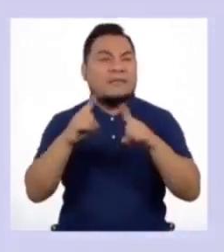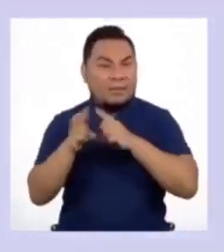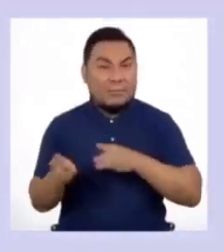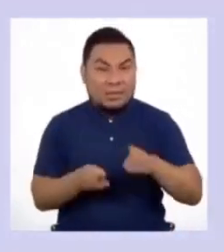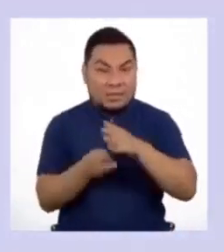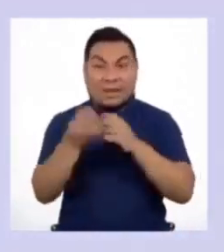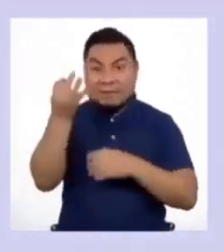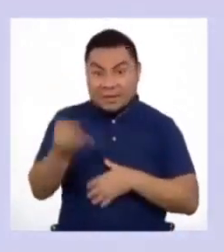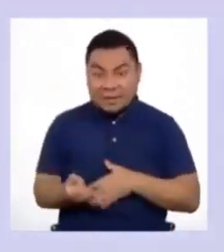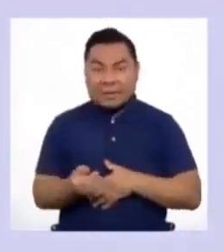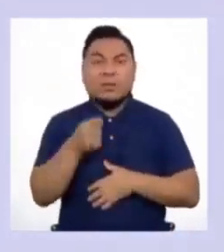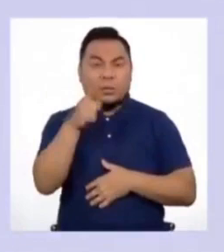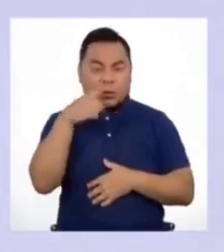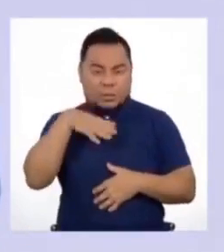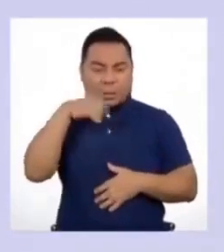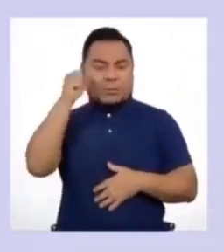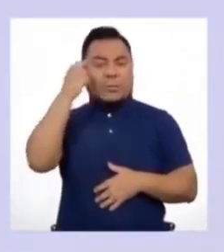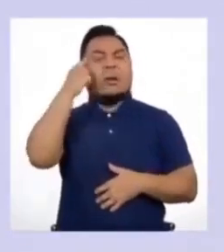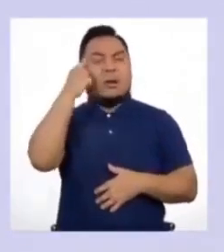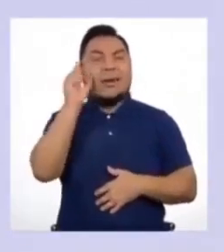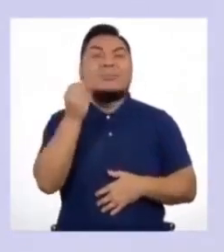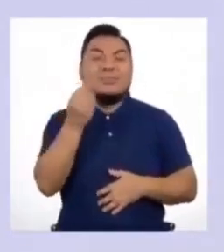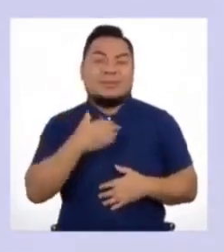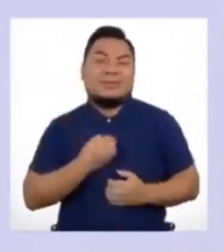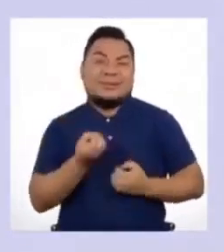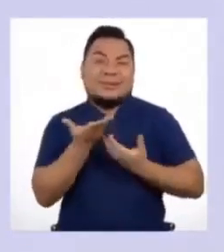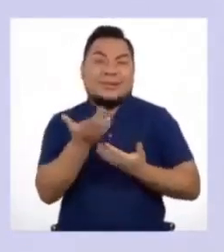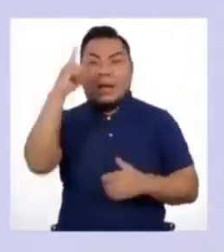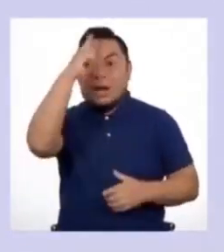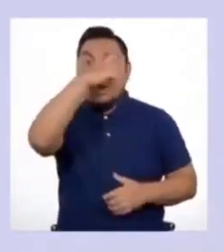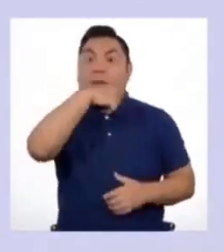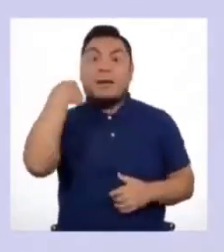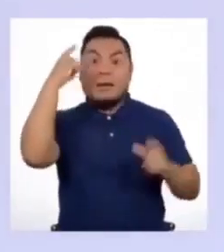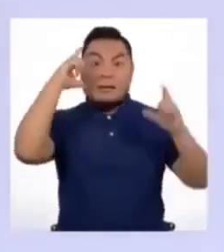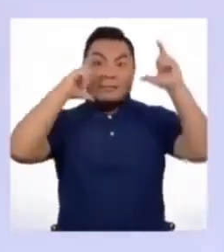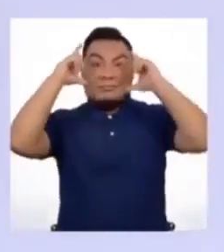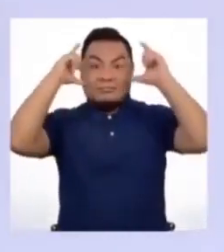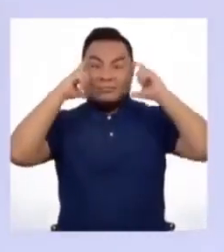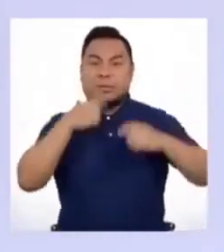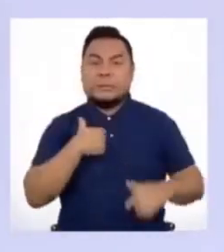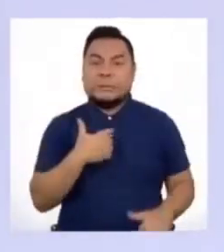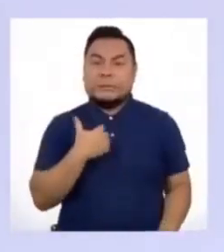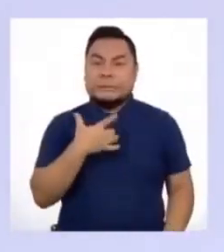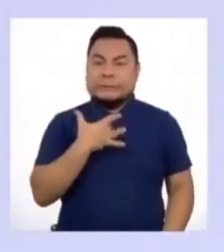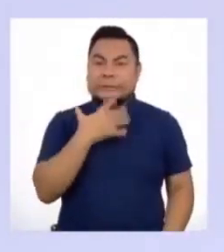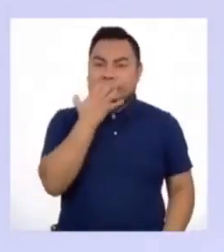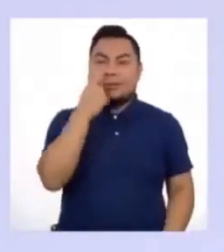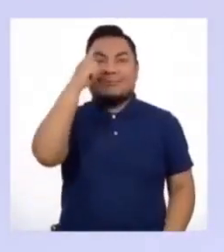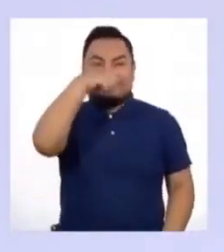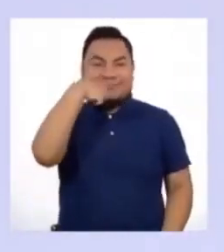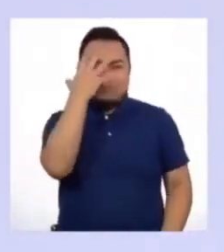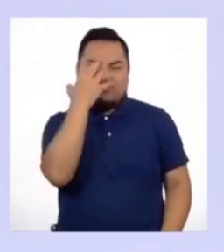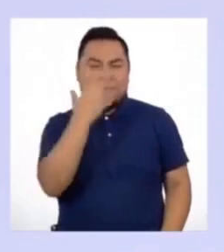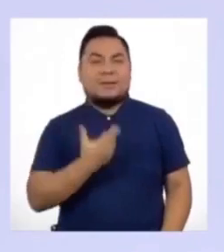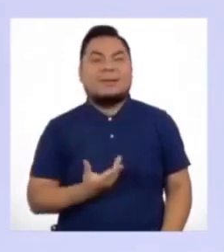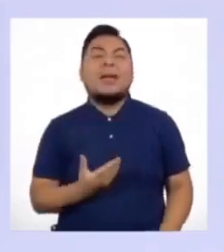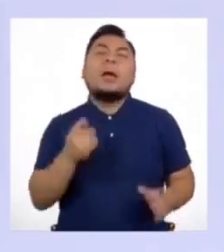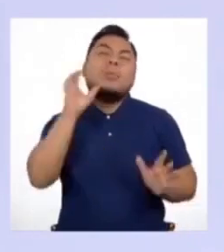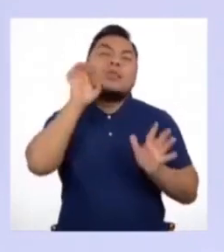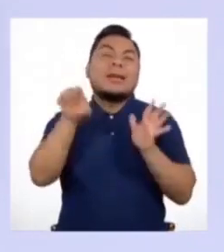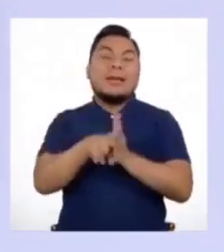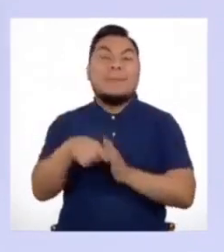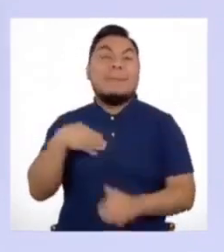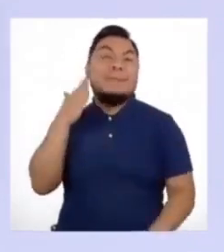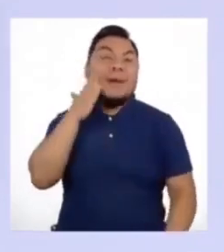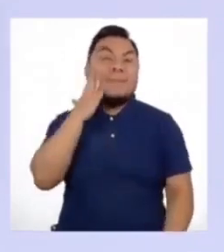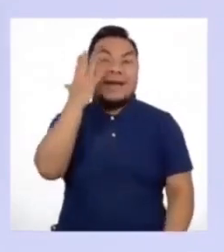¿verdad? Las reconocemos porque las vemos representadas en el rostro o en el cuerpo. Yo me doy cuenta muy fácilmente cuando mi mamá está enojada